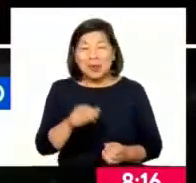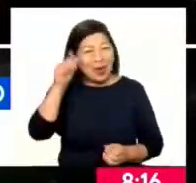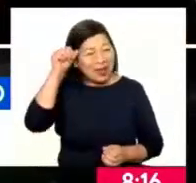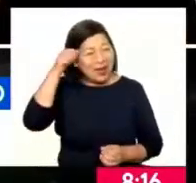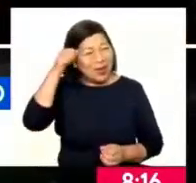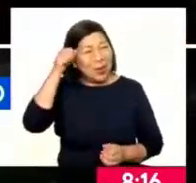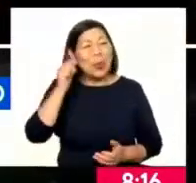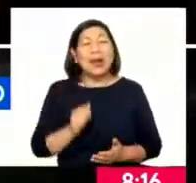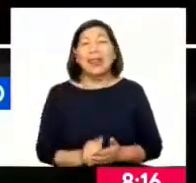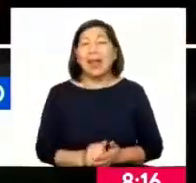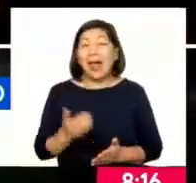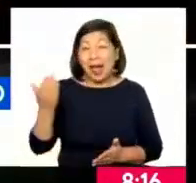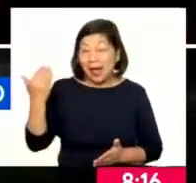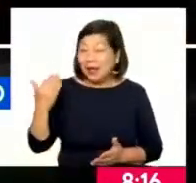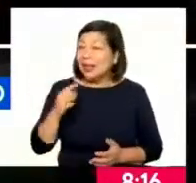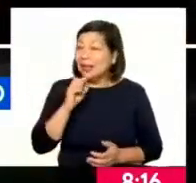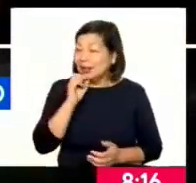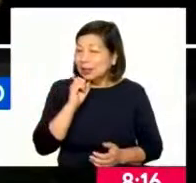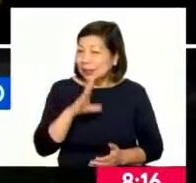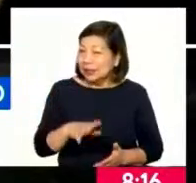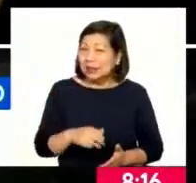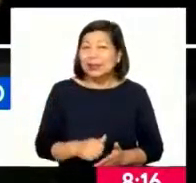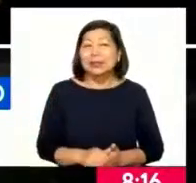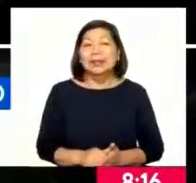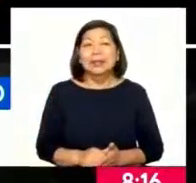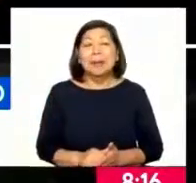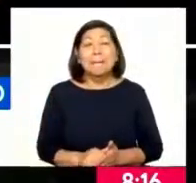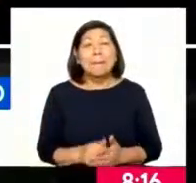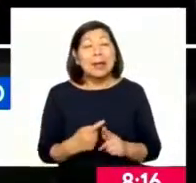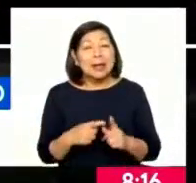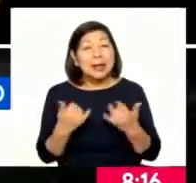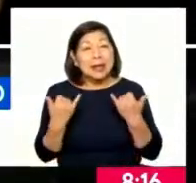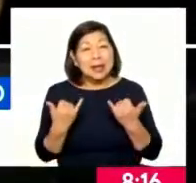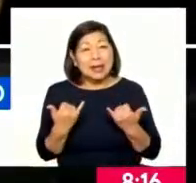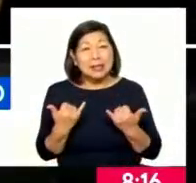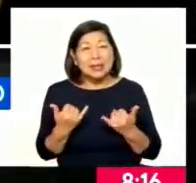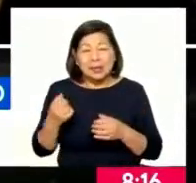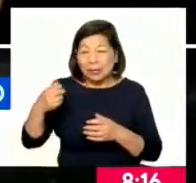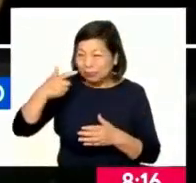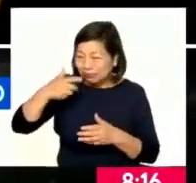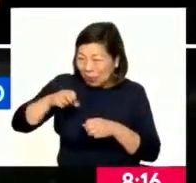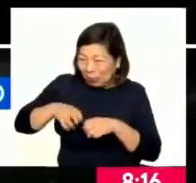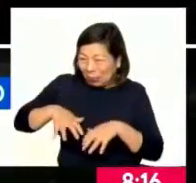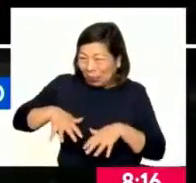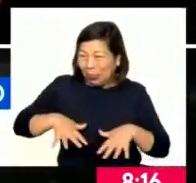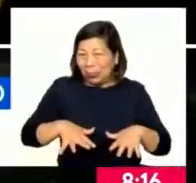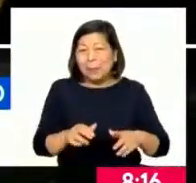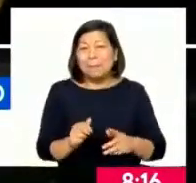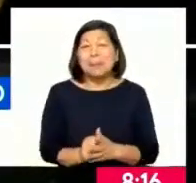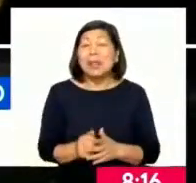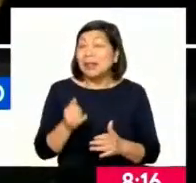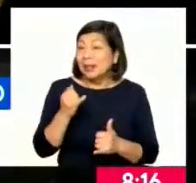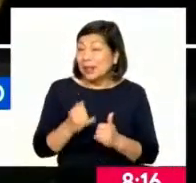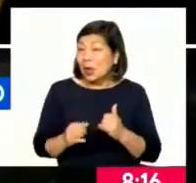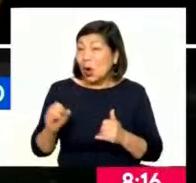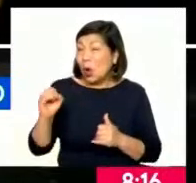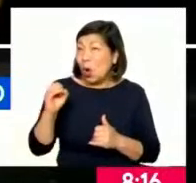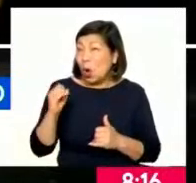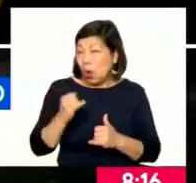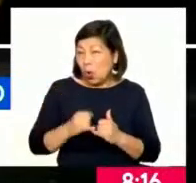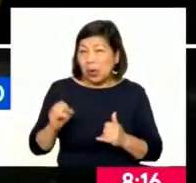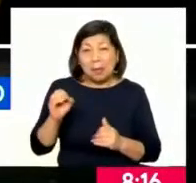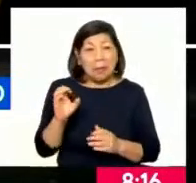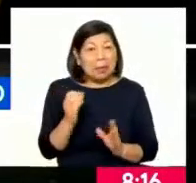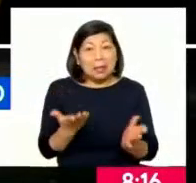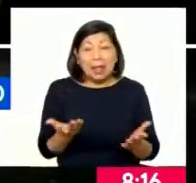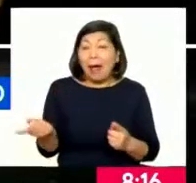recordamos, se declaró en virtud de este derrame de petróleo, ¿no? Venció en octubre último sin